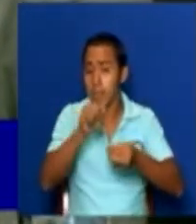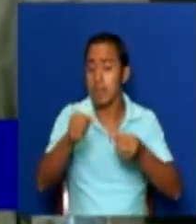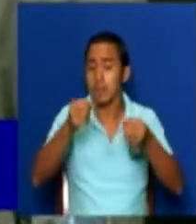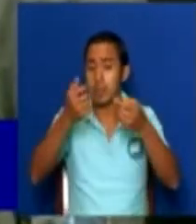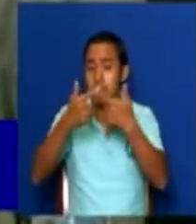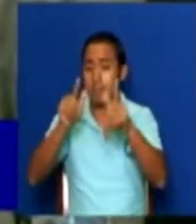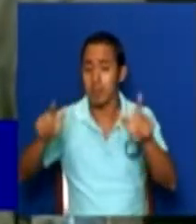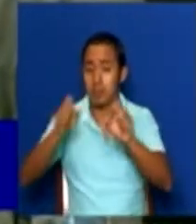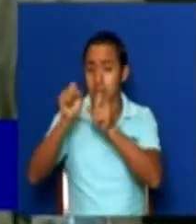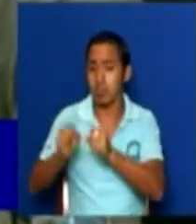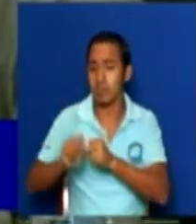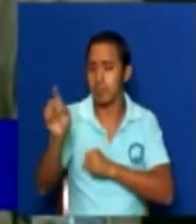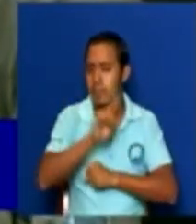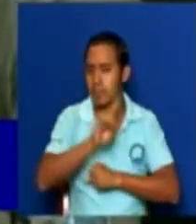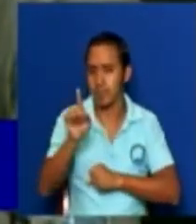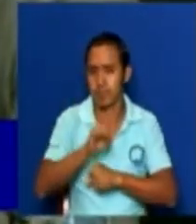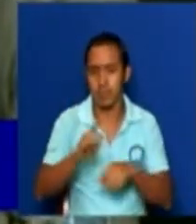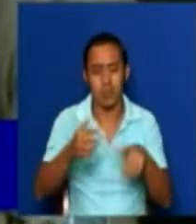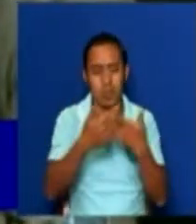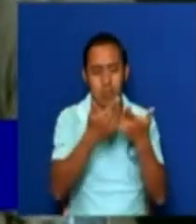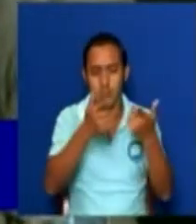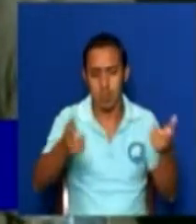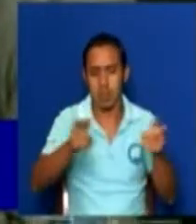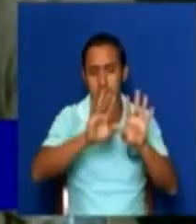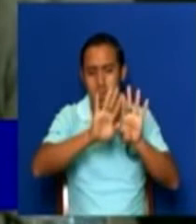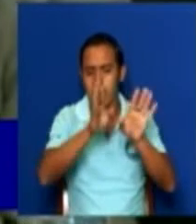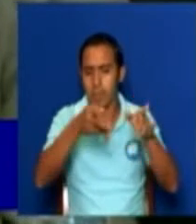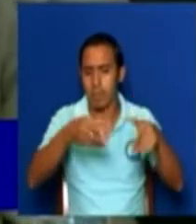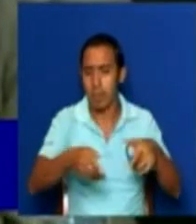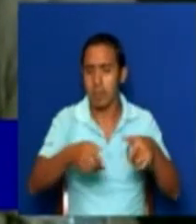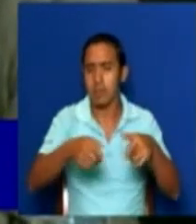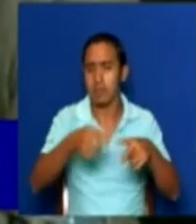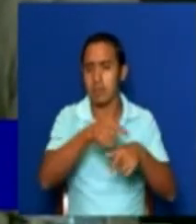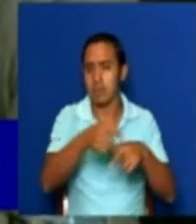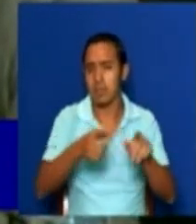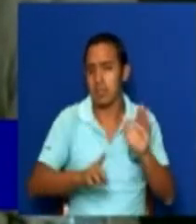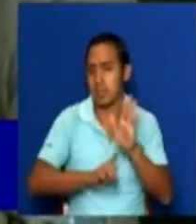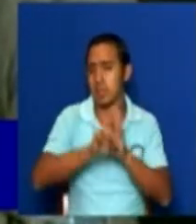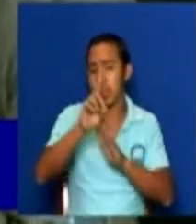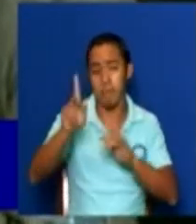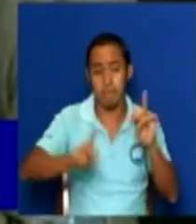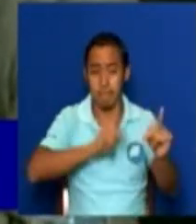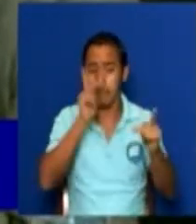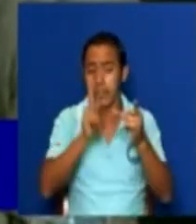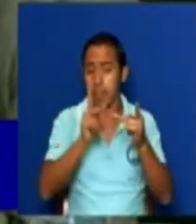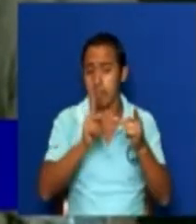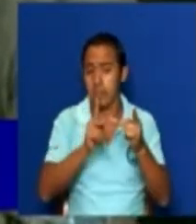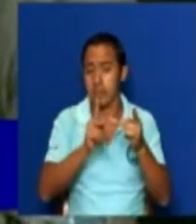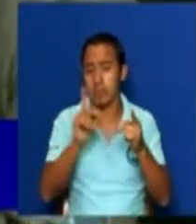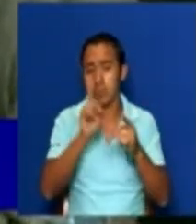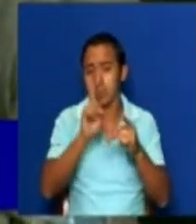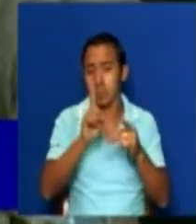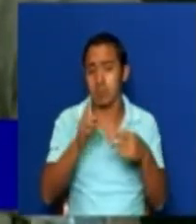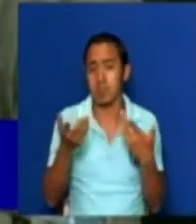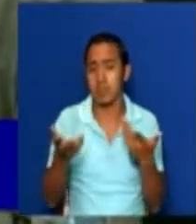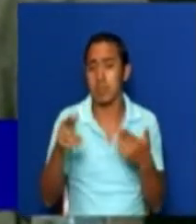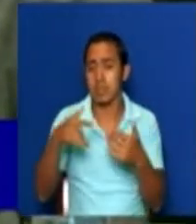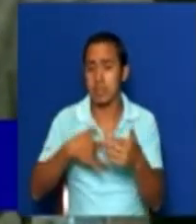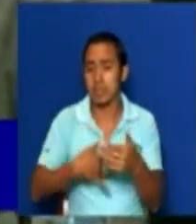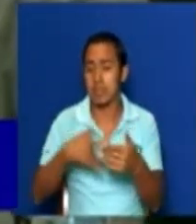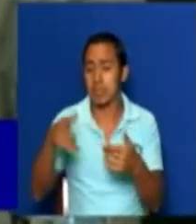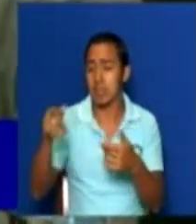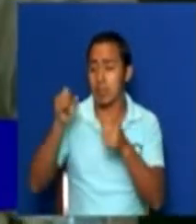del hombre. Yo creo que la liberación de las mujeres no se puede desarrollar plenamente mientras existan hombres